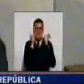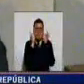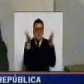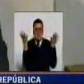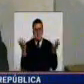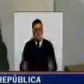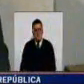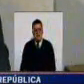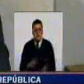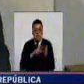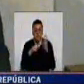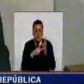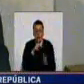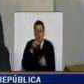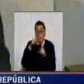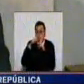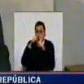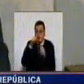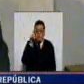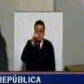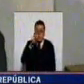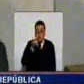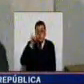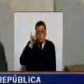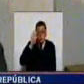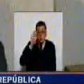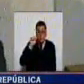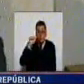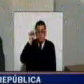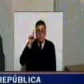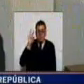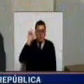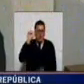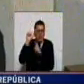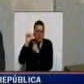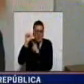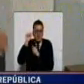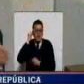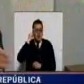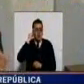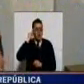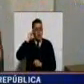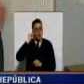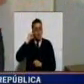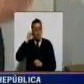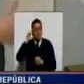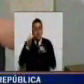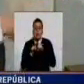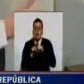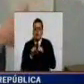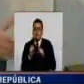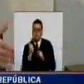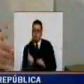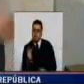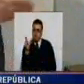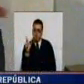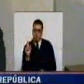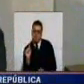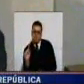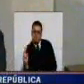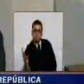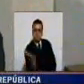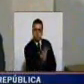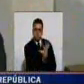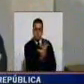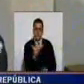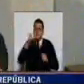llamarla subasta, es que la subasta tiene una definición precisa. Una subasta es una puja, una competencia, varios compiten entre sí, eso es